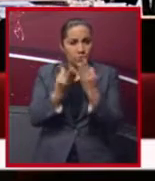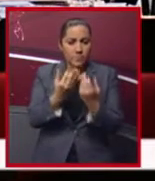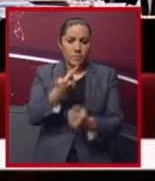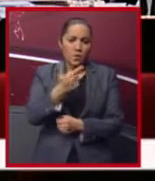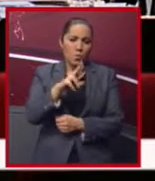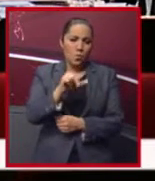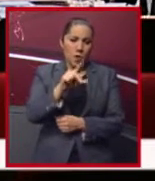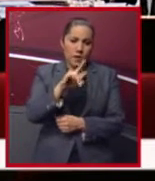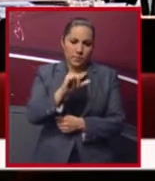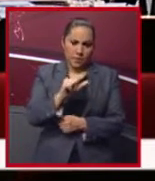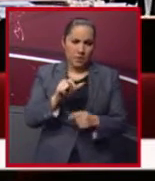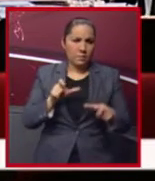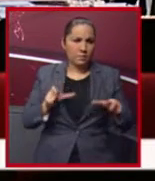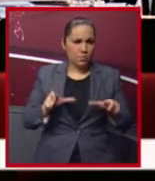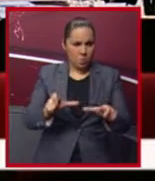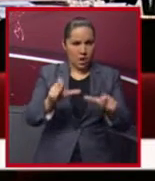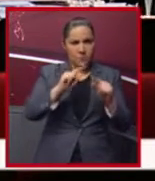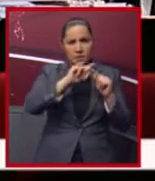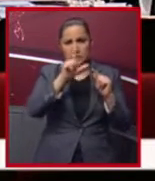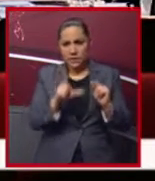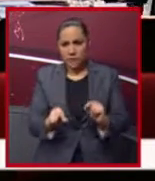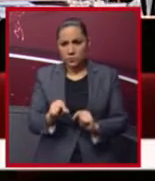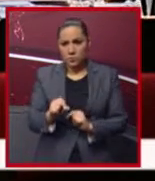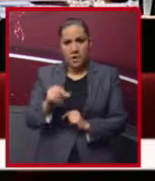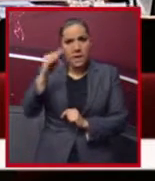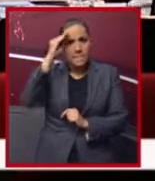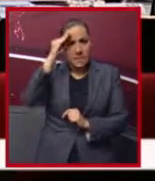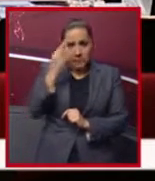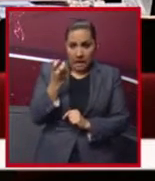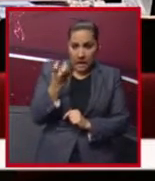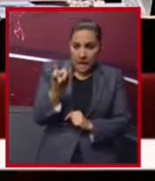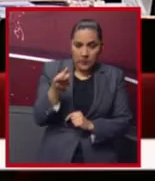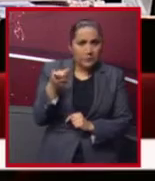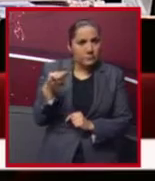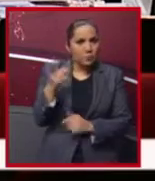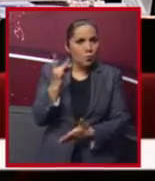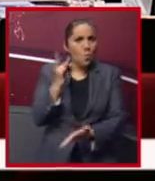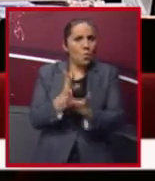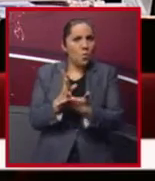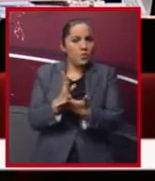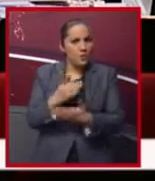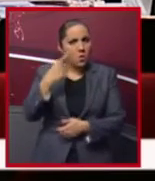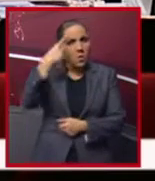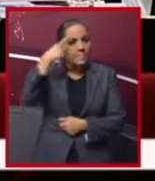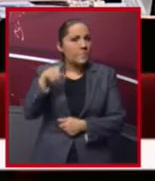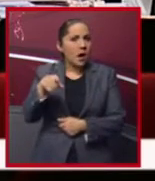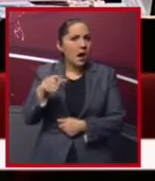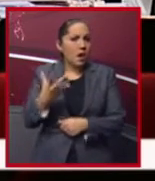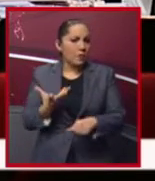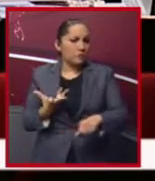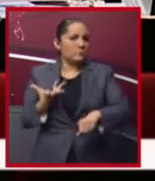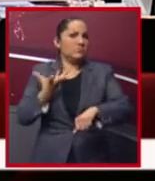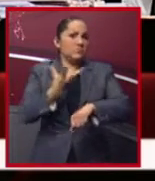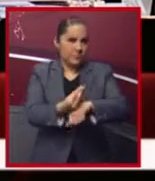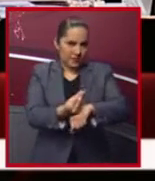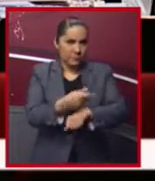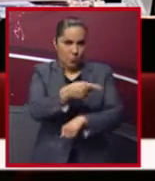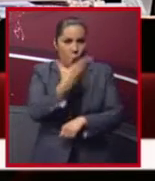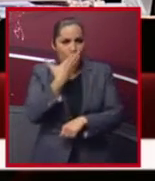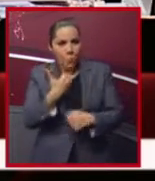tema de la Guardia Nacional como la única alternativa o como la alternativa que va a resolver